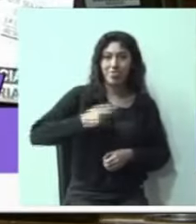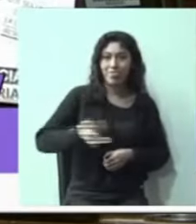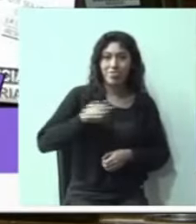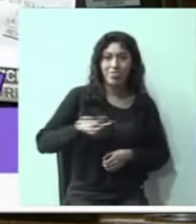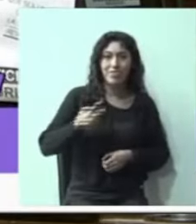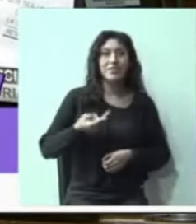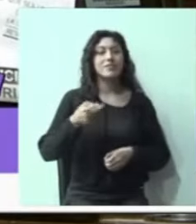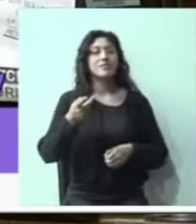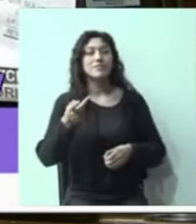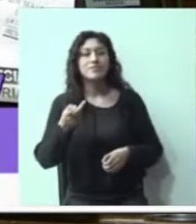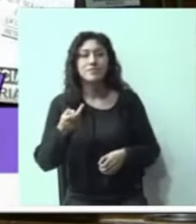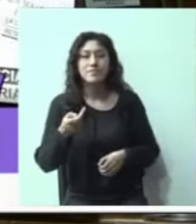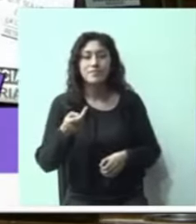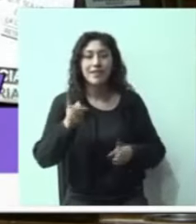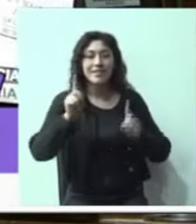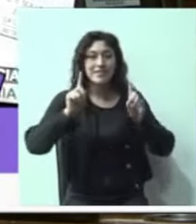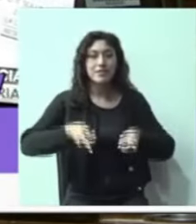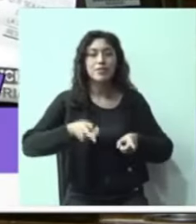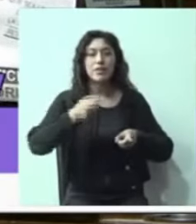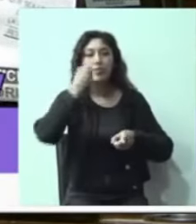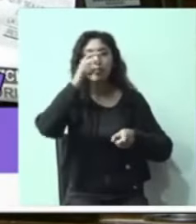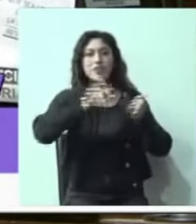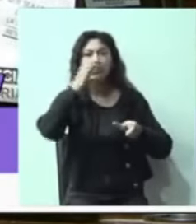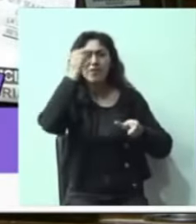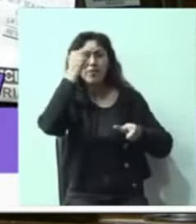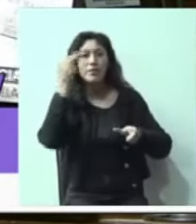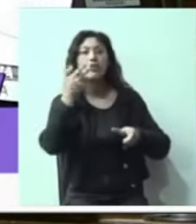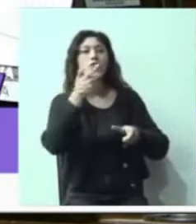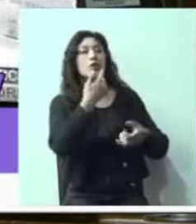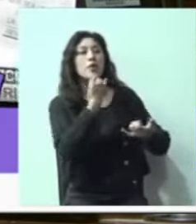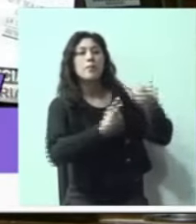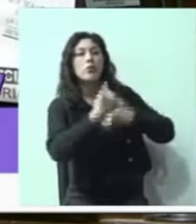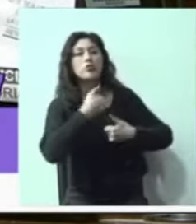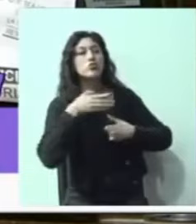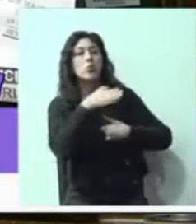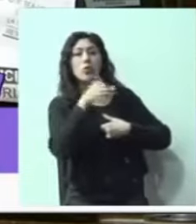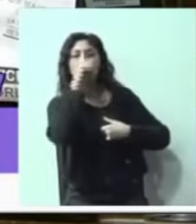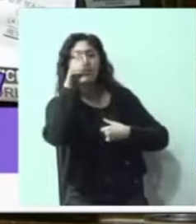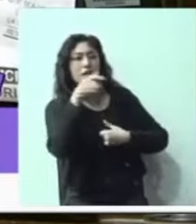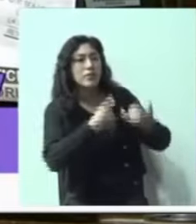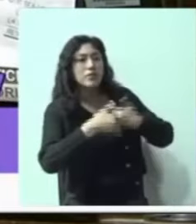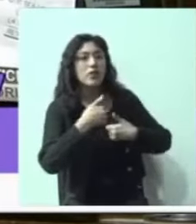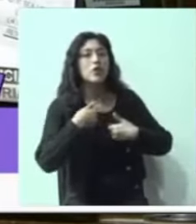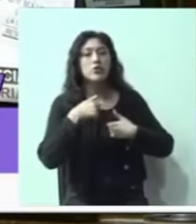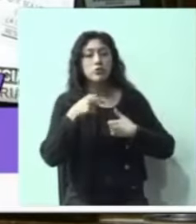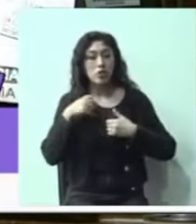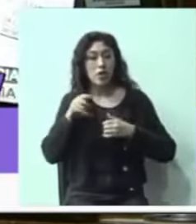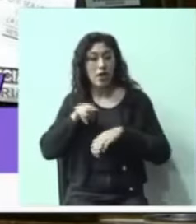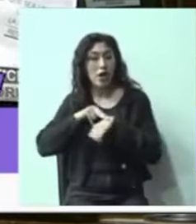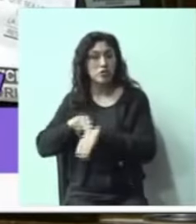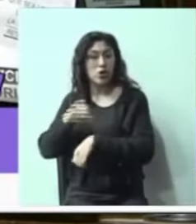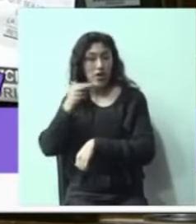me parece impactante, hay que tenerlo en cuenta, a enfermeras y enfermeros que me dicen, cuando recorro un hospital, yo le digo a mi hija que no estudia